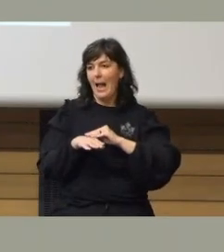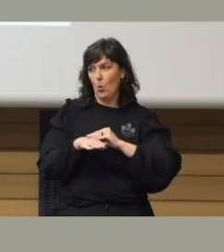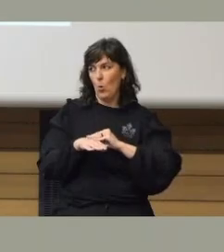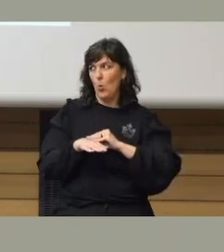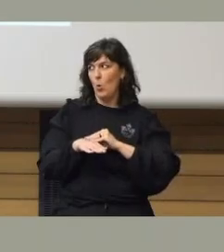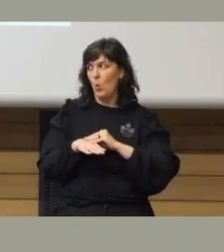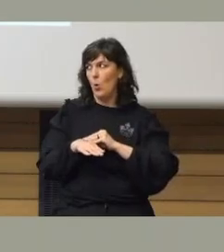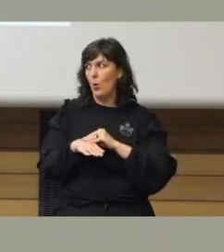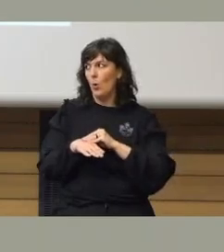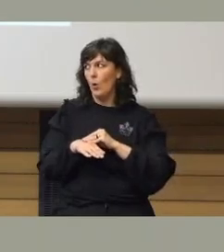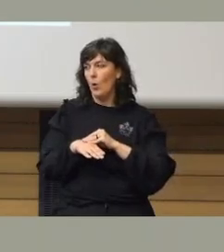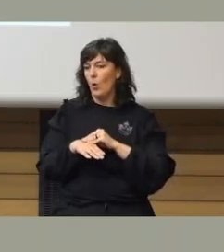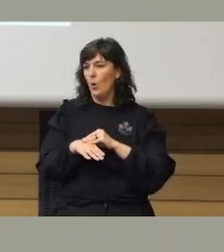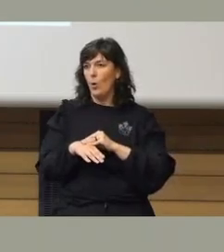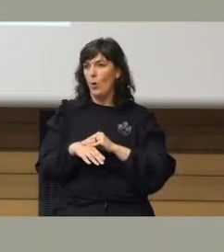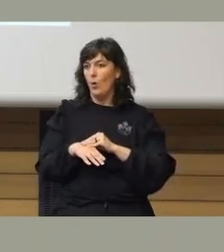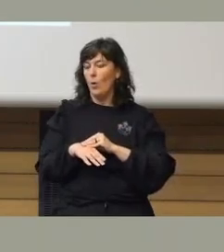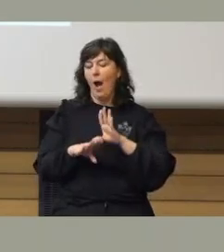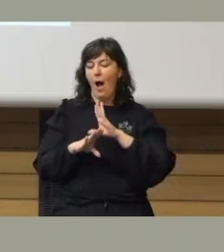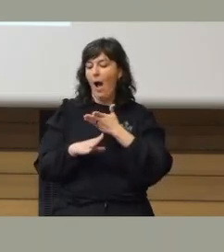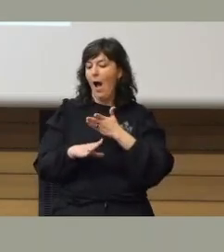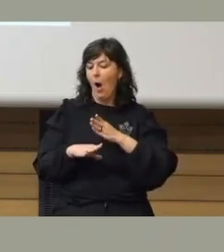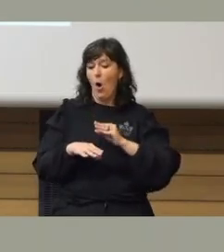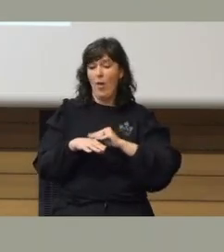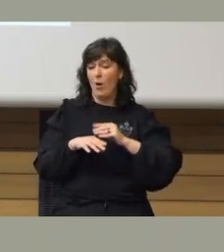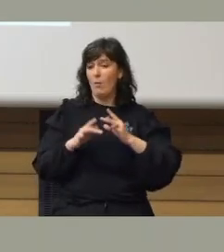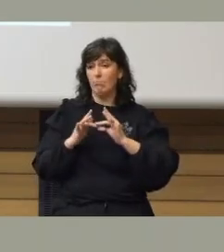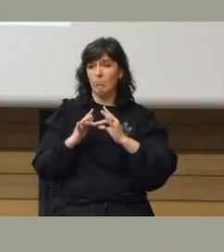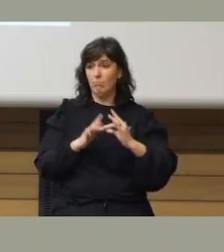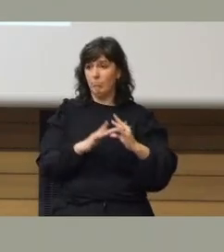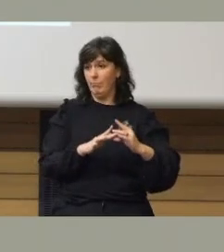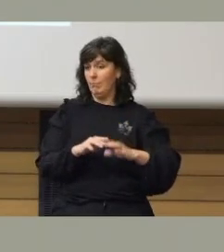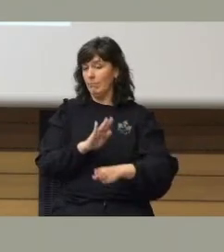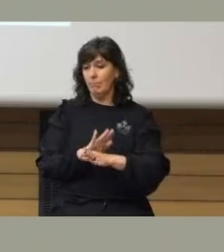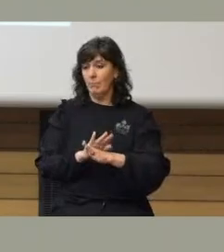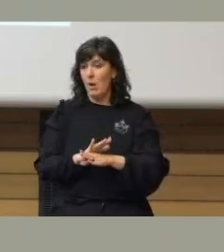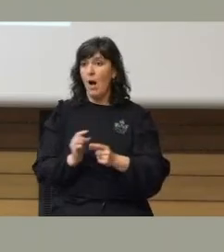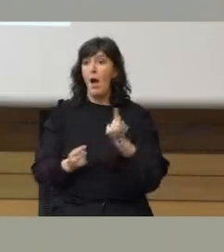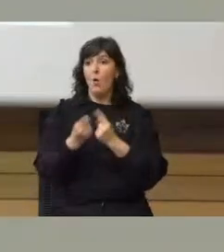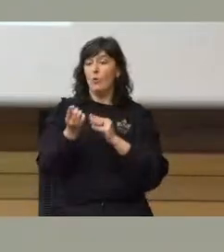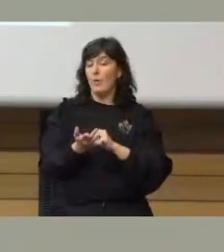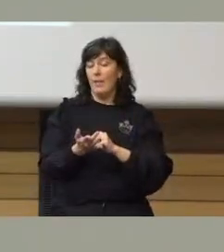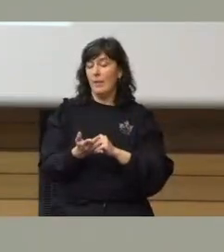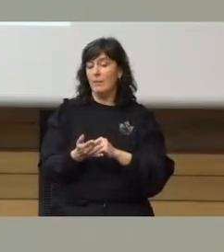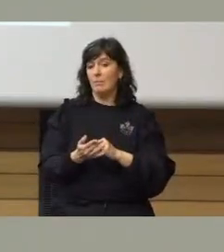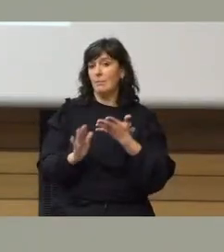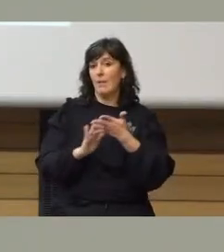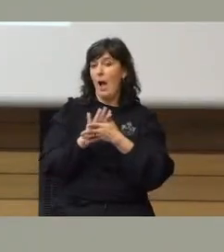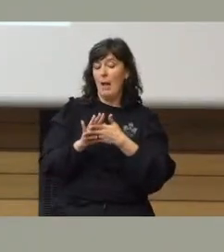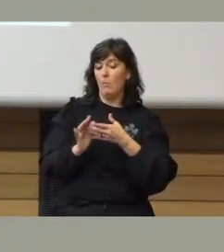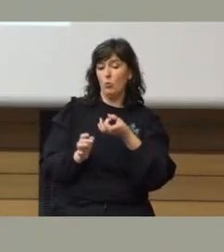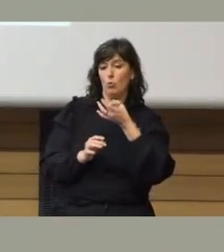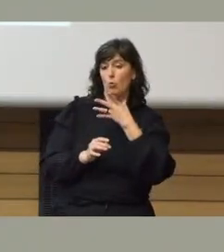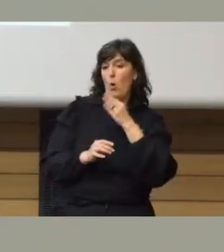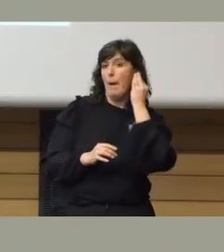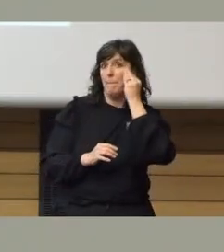Sigue siendo la droga número 1. Y a veces cuando hablamos de drogas nos centramos en otro tipo de sustancias y priorizamos otro tipo de